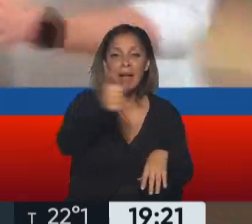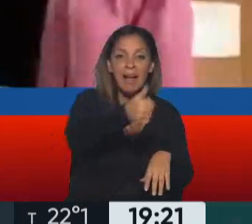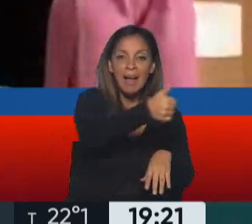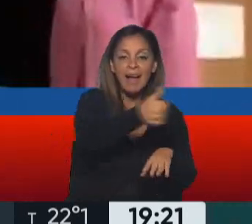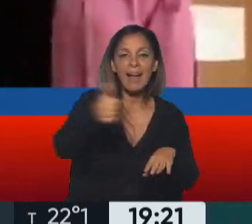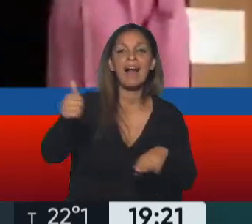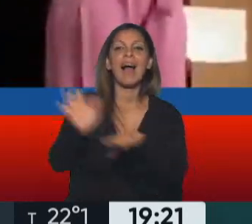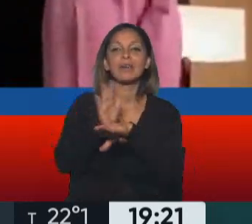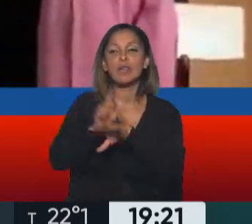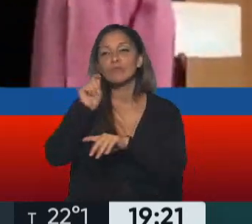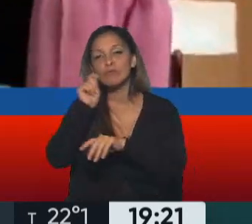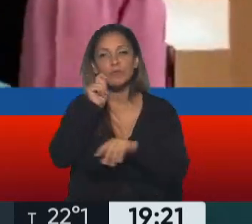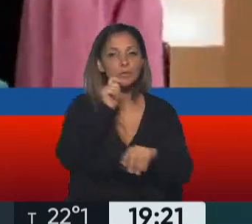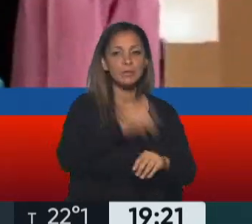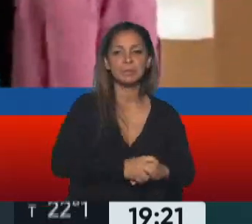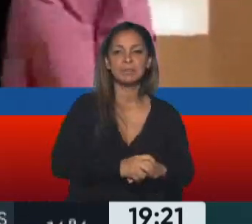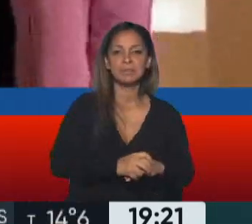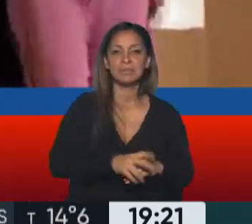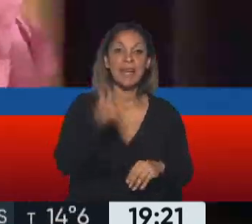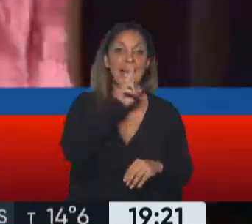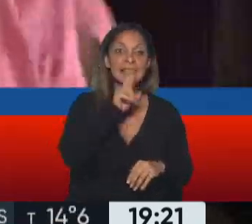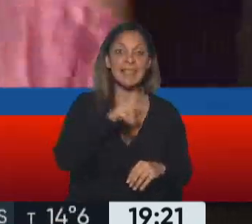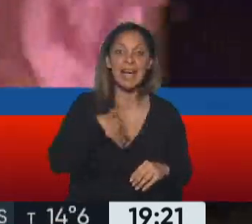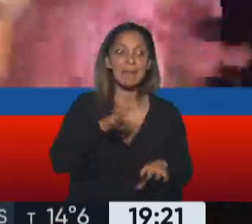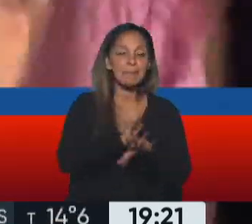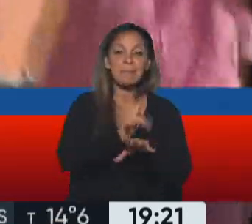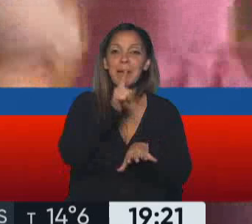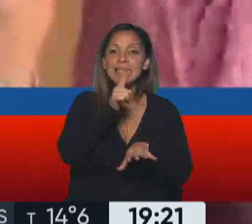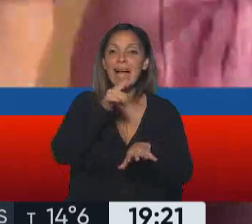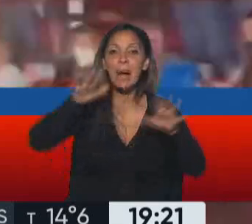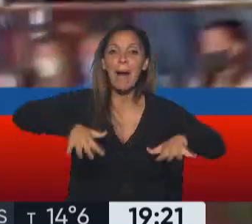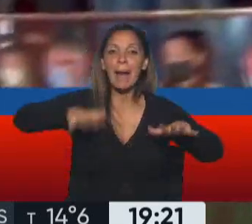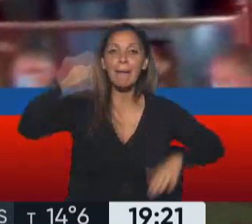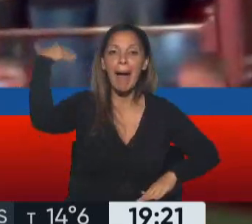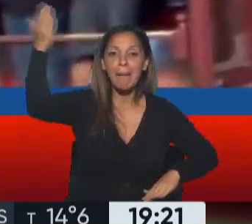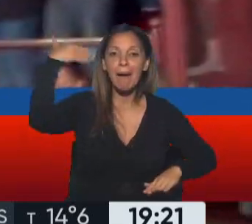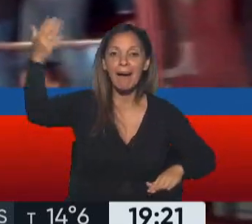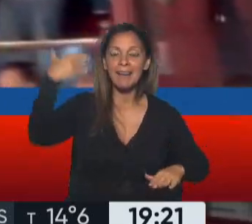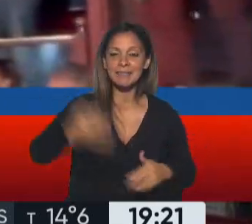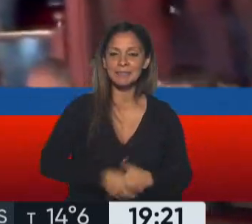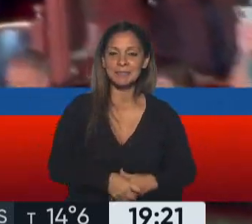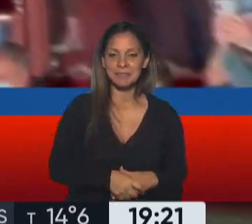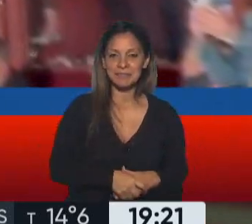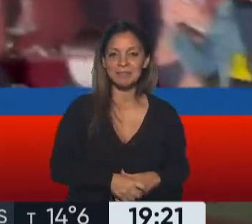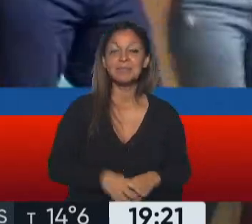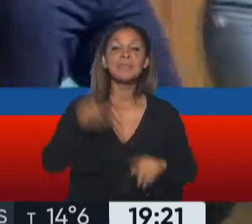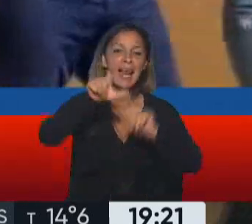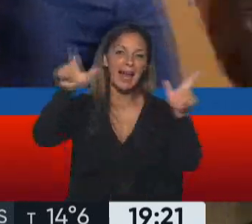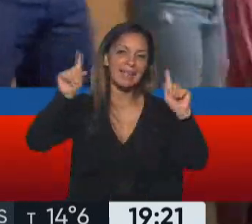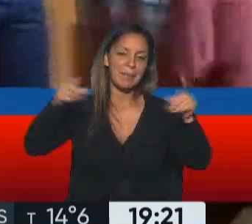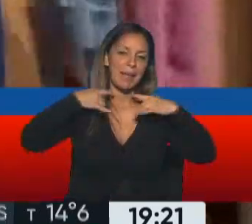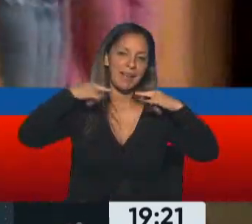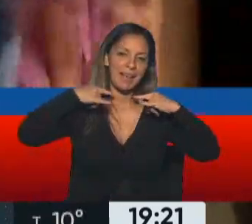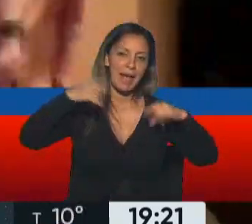al elenco. Las chicas estaban re contentas, parecían barras, saltaban como si fuese la Bombonera. Y la gente también,